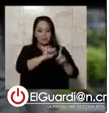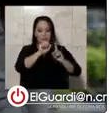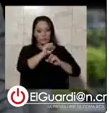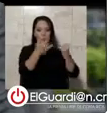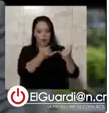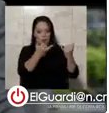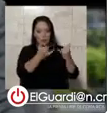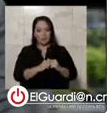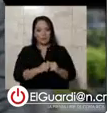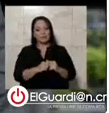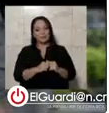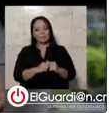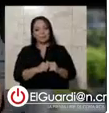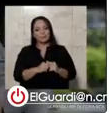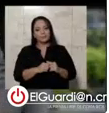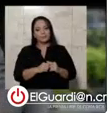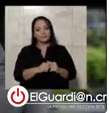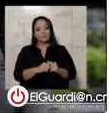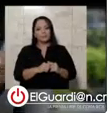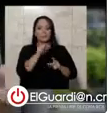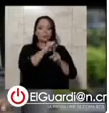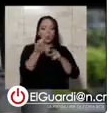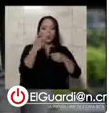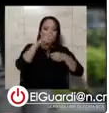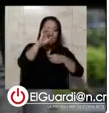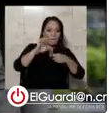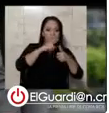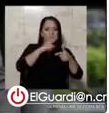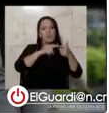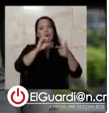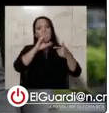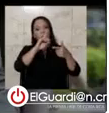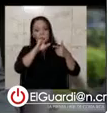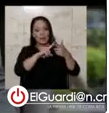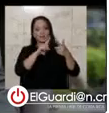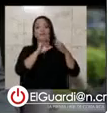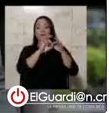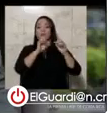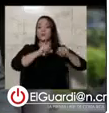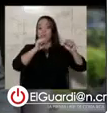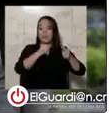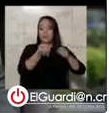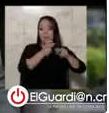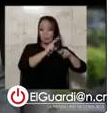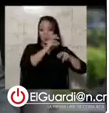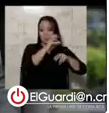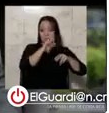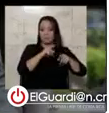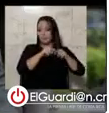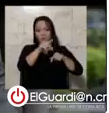enfrenta hoy con la Unión Europea, con la OCDE, en relación con el sistema tributario costarricense, y eso no fue lo que se